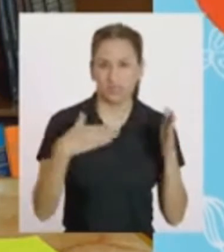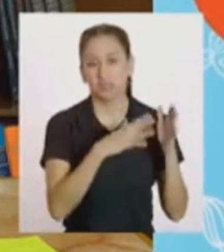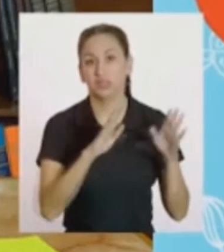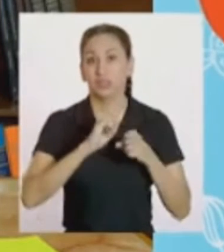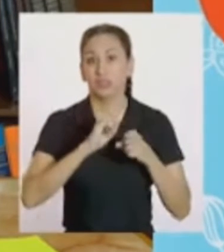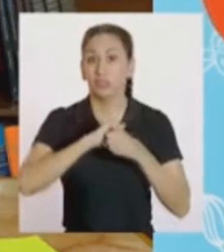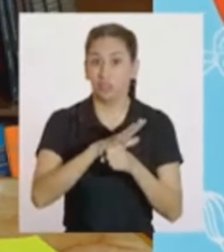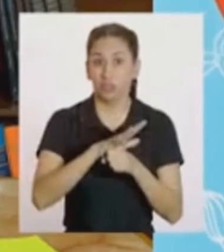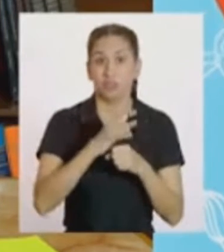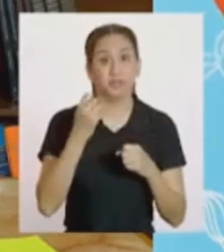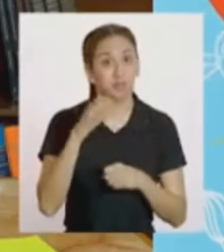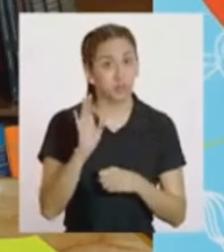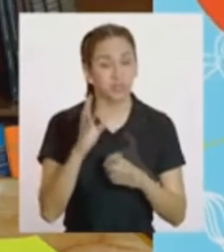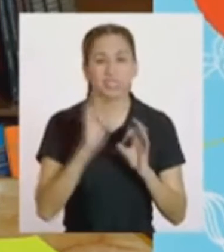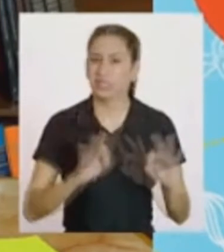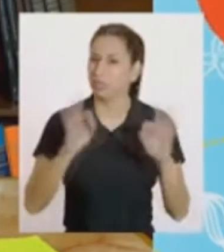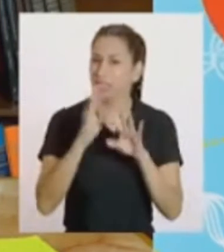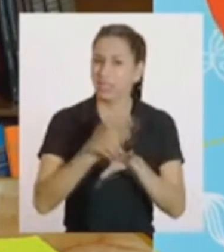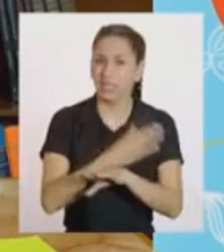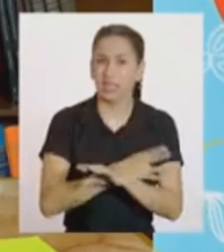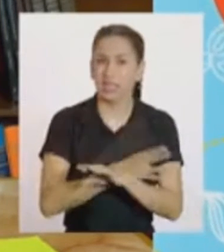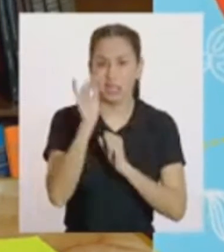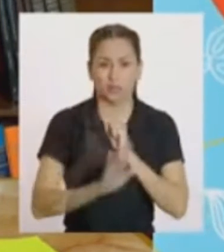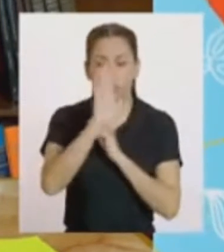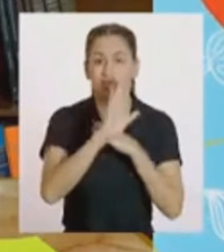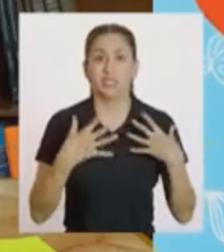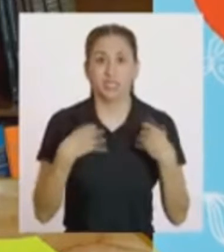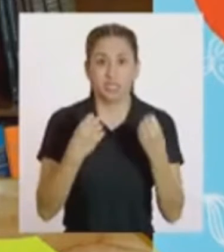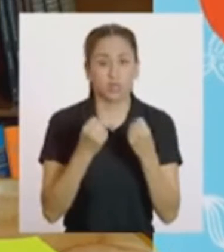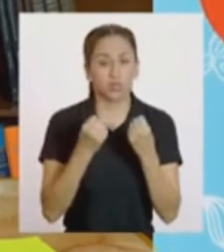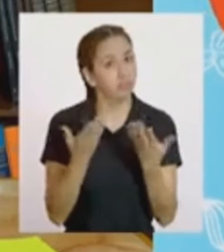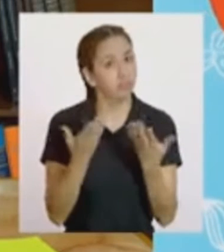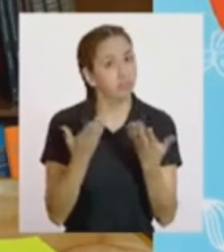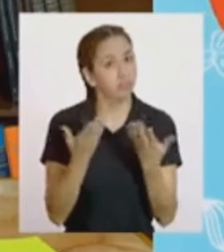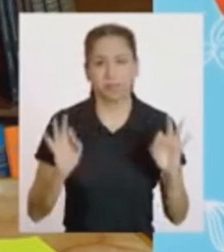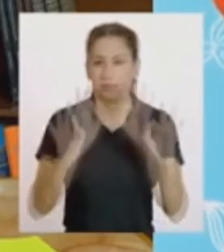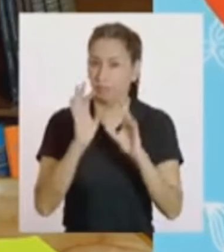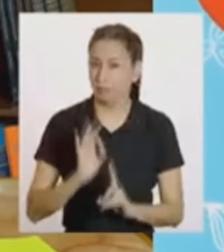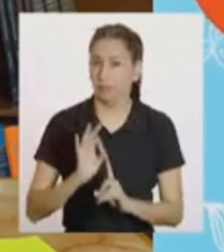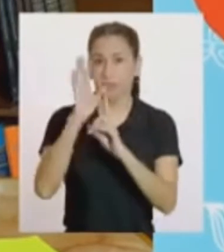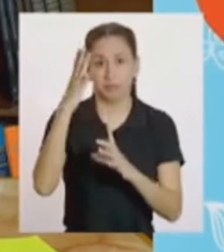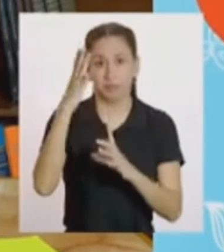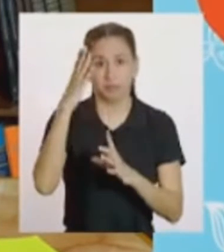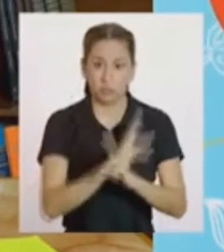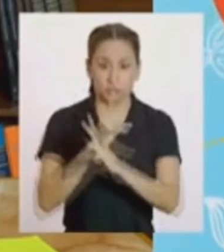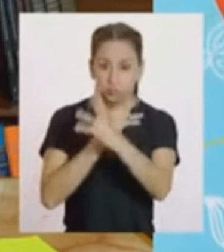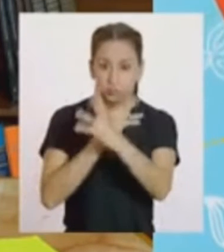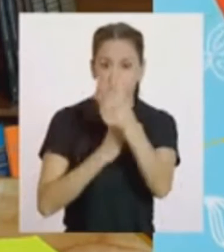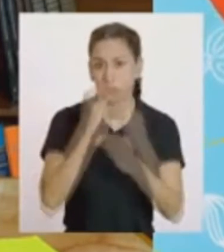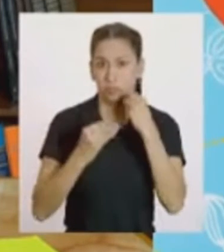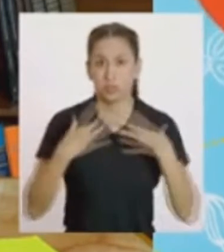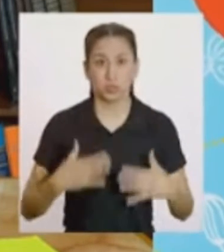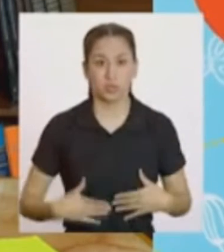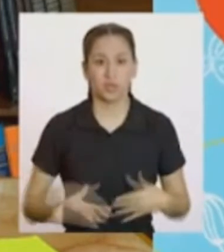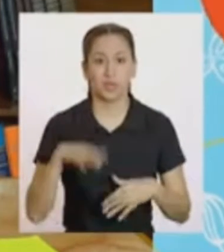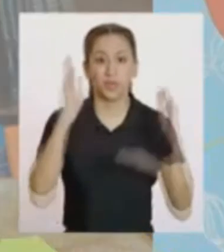COVID-19, tenemos que procurar siempre proteger nuestra salud, para lo cual es fundamental fortalecer nuestro